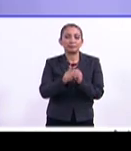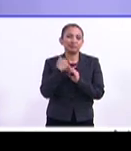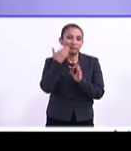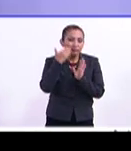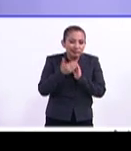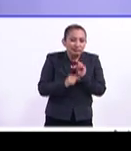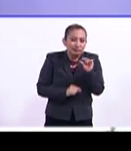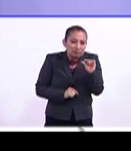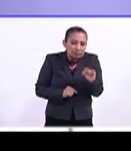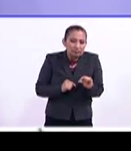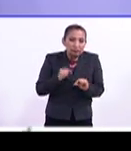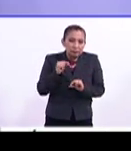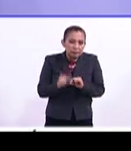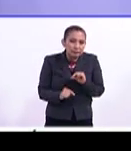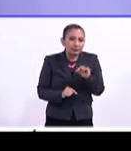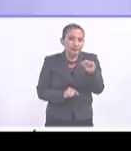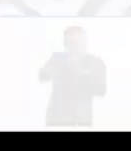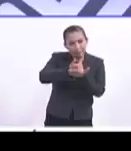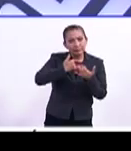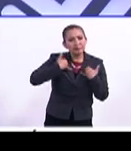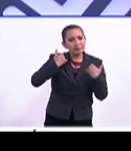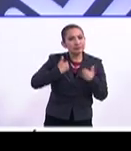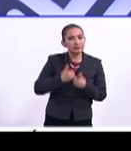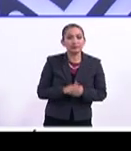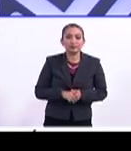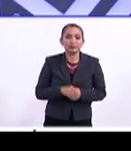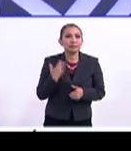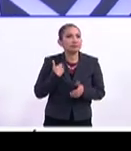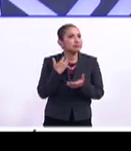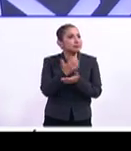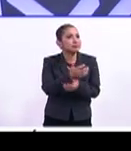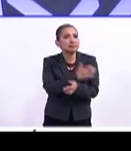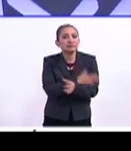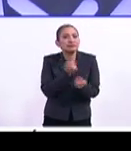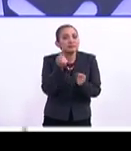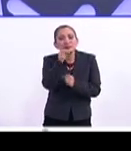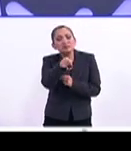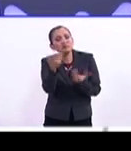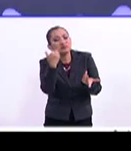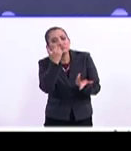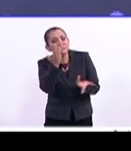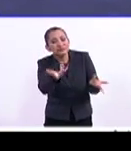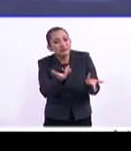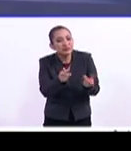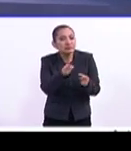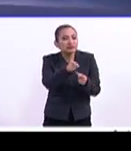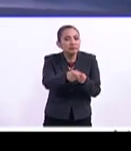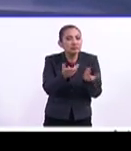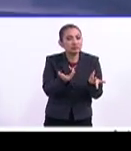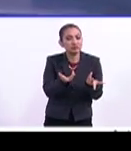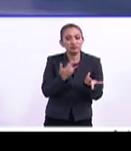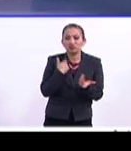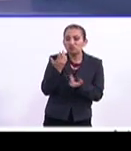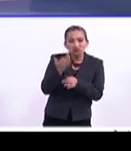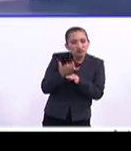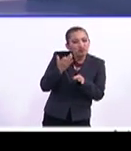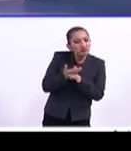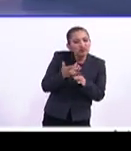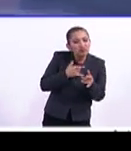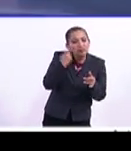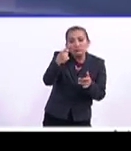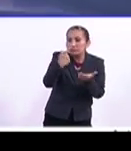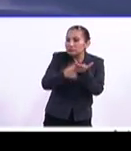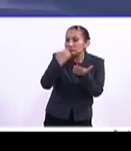tiempo y lleva muchísimos años. Acompañarlos para saber qué es lo que quieren hacer, qué es lo que están haciendo en